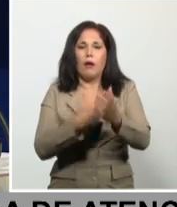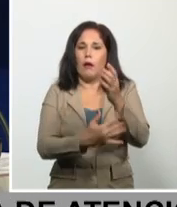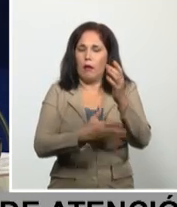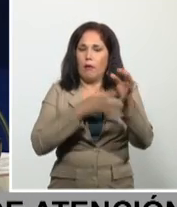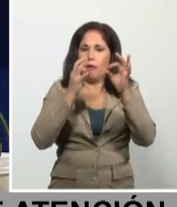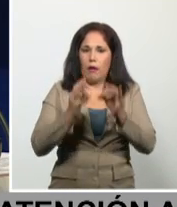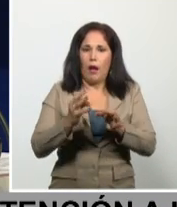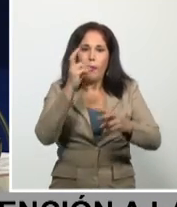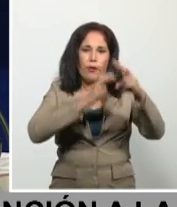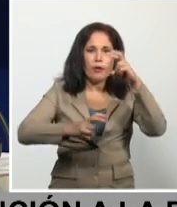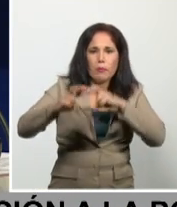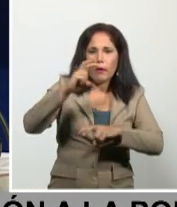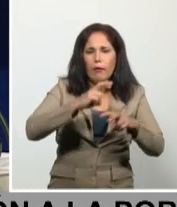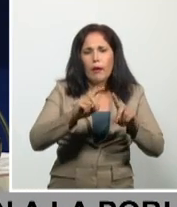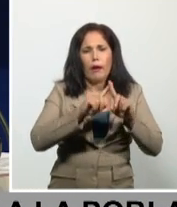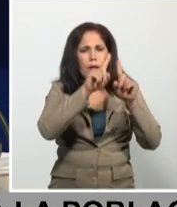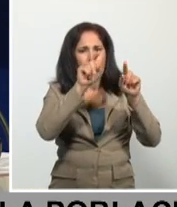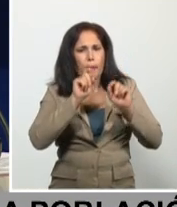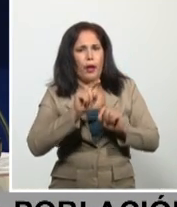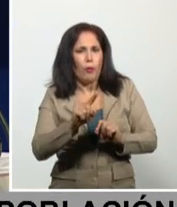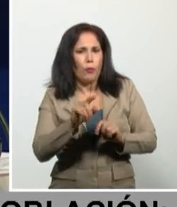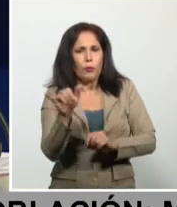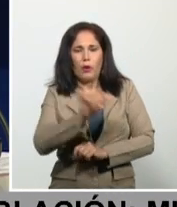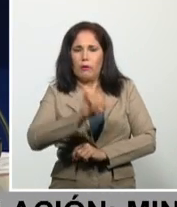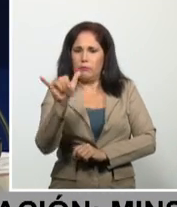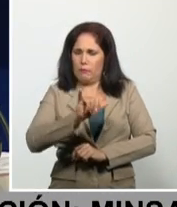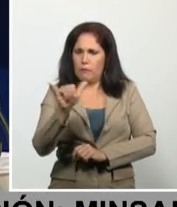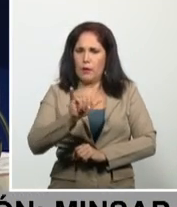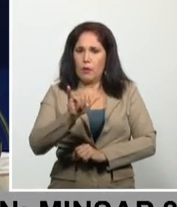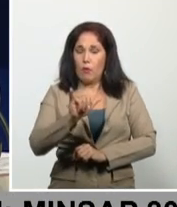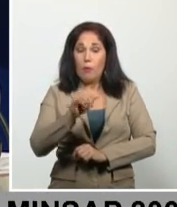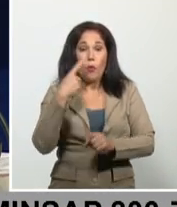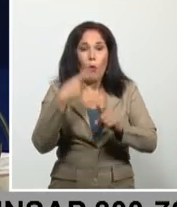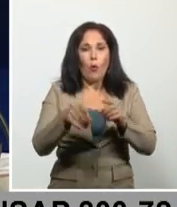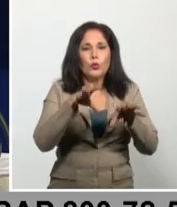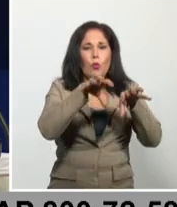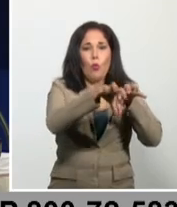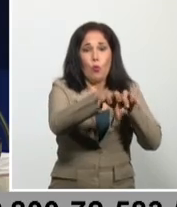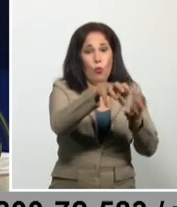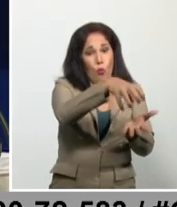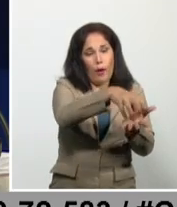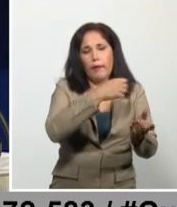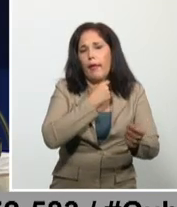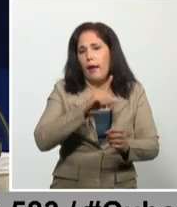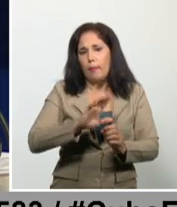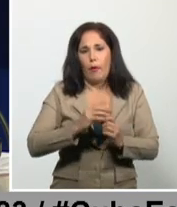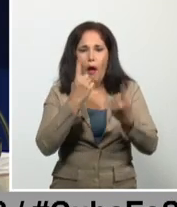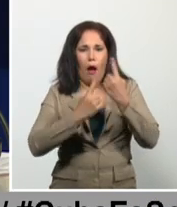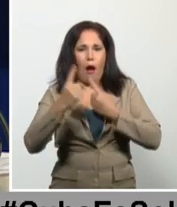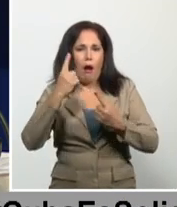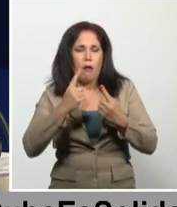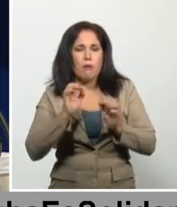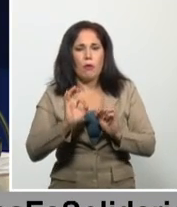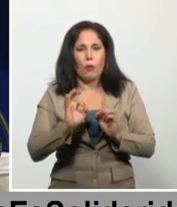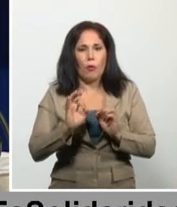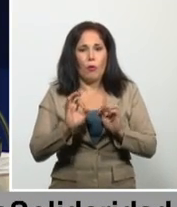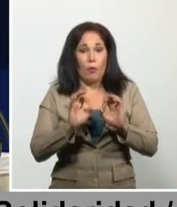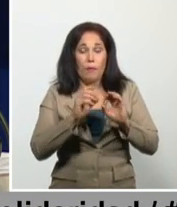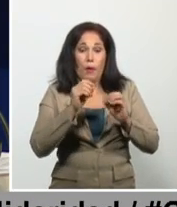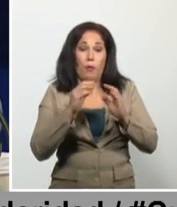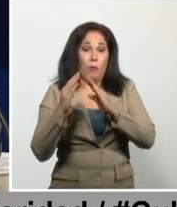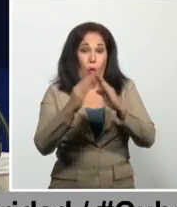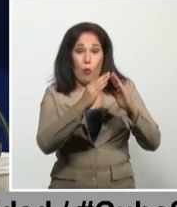se pesquisan también en lugares como, por ejemplo, algunos de los núcleos de población